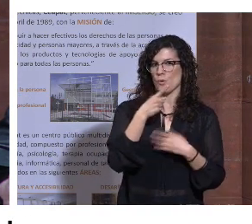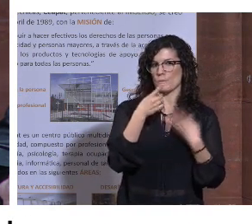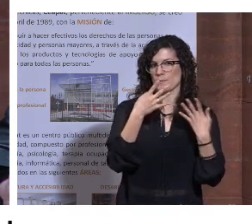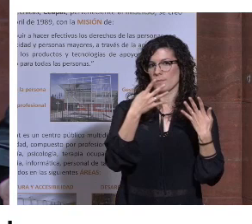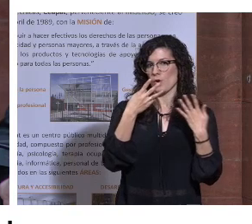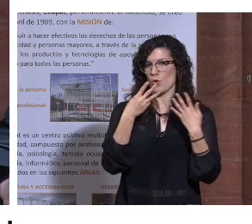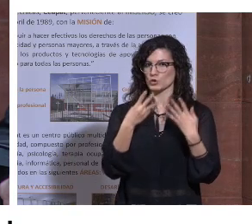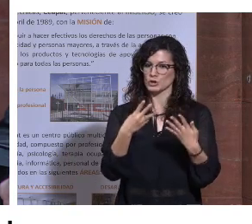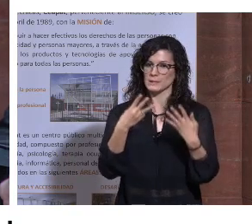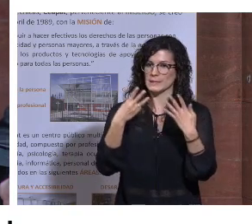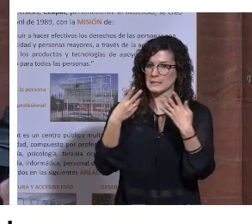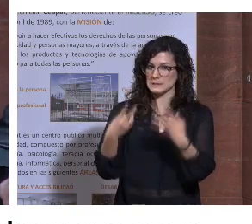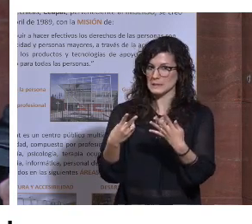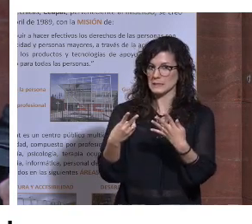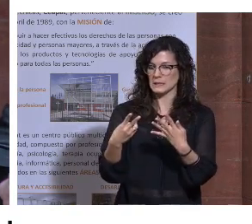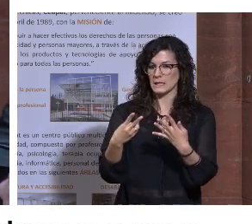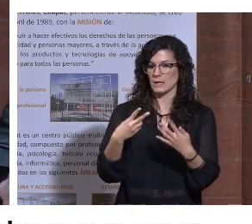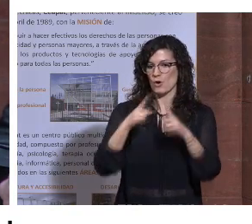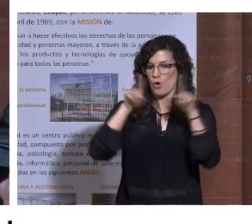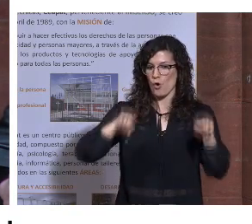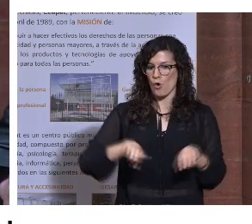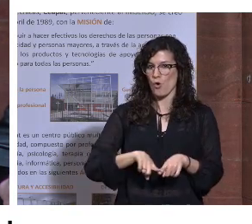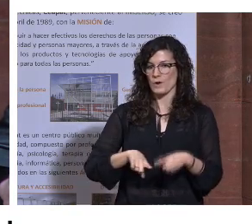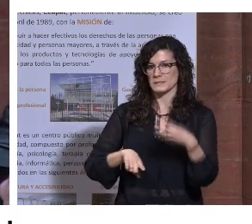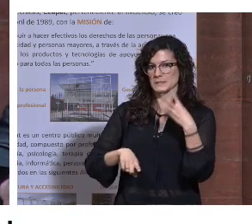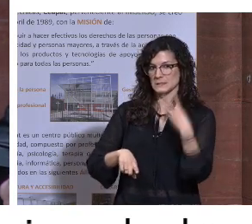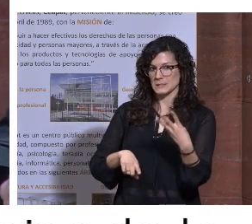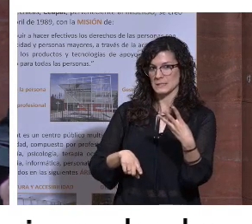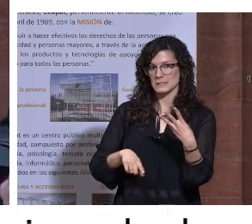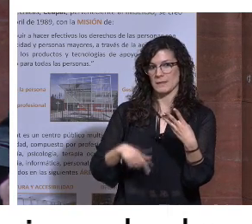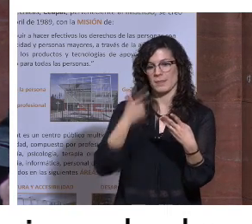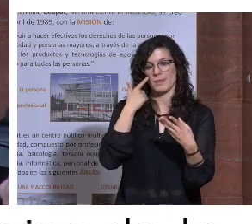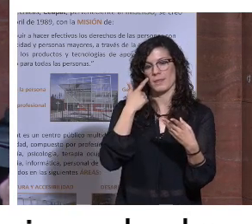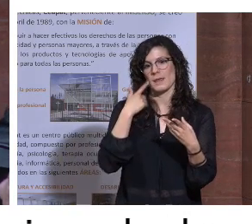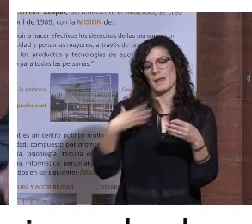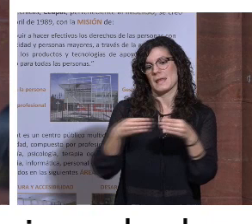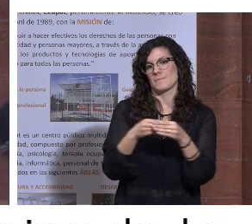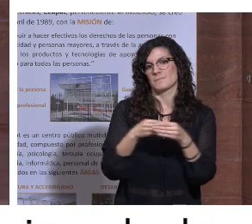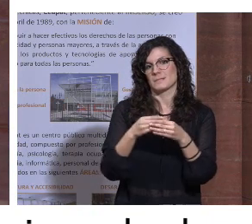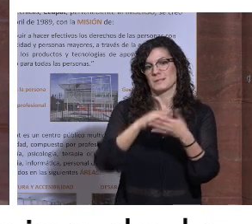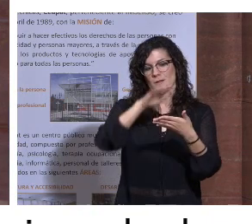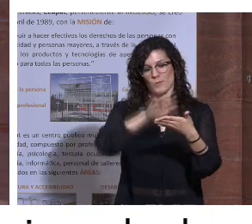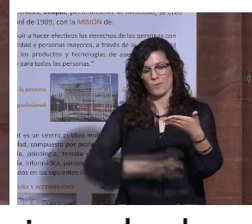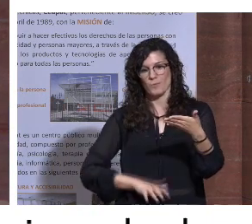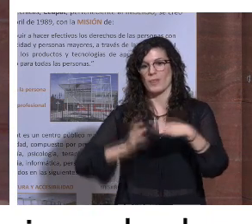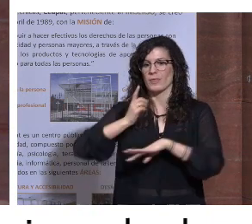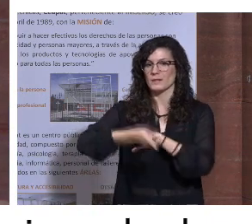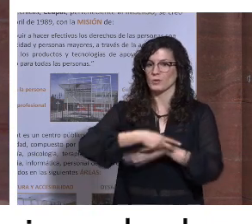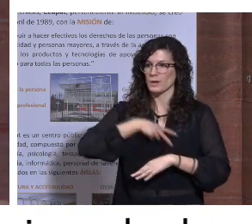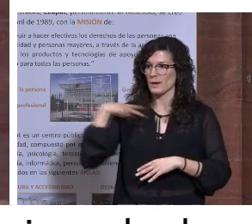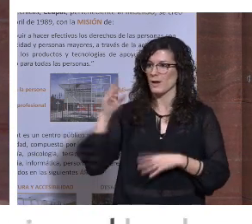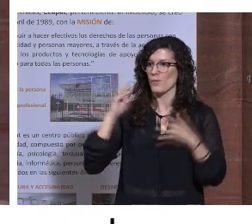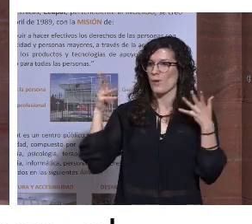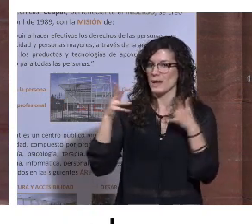87 tres hojas de lo que habían reflejado en el inserso el director general y sus